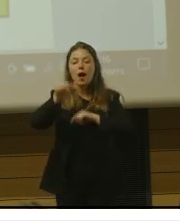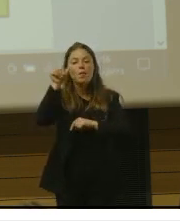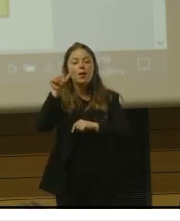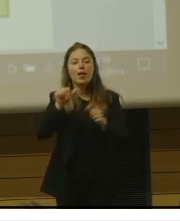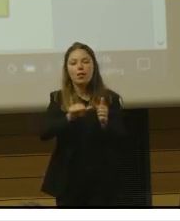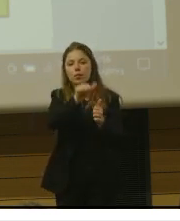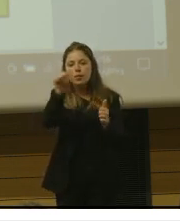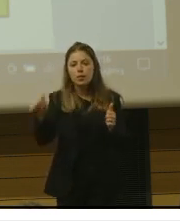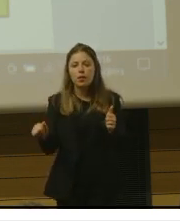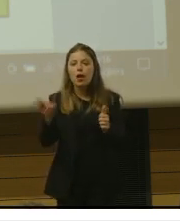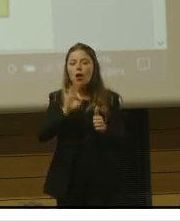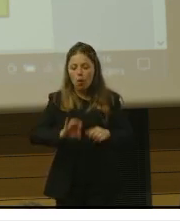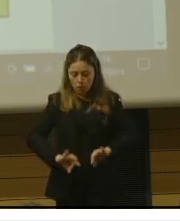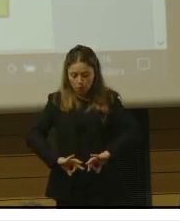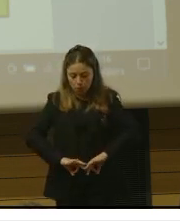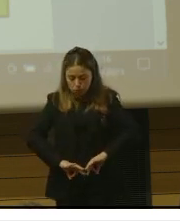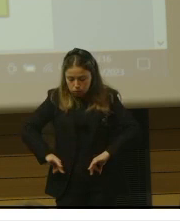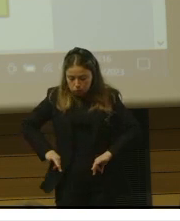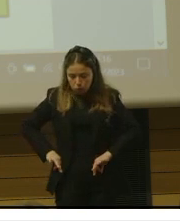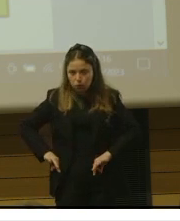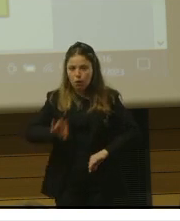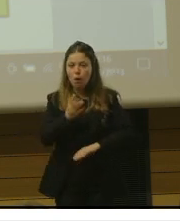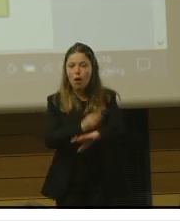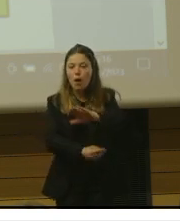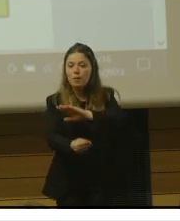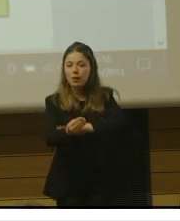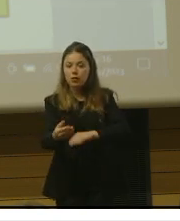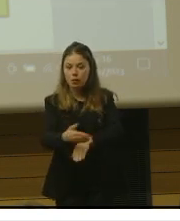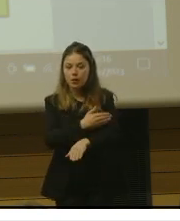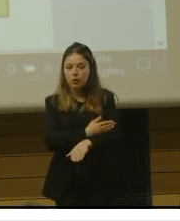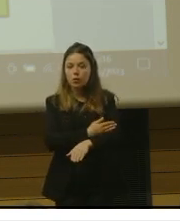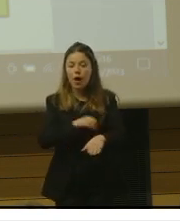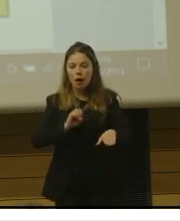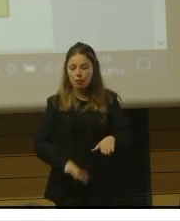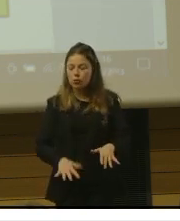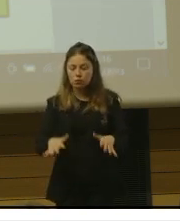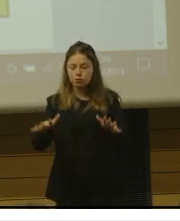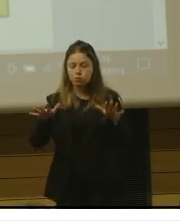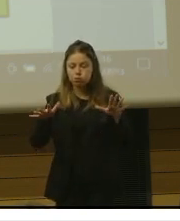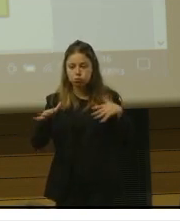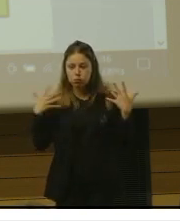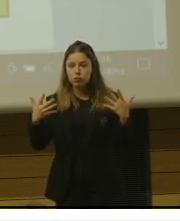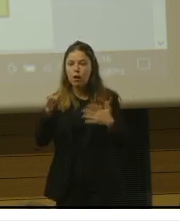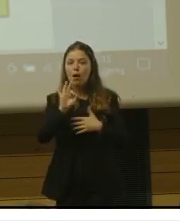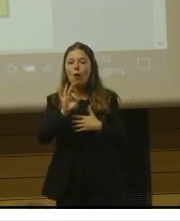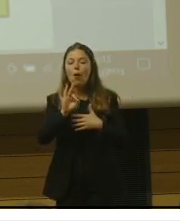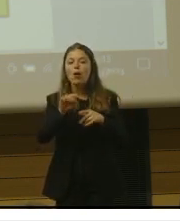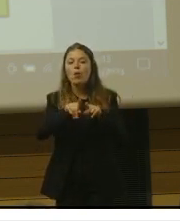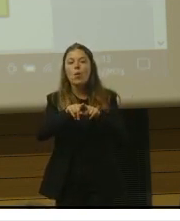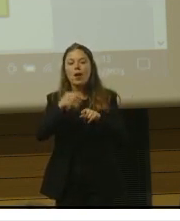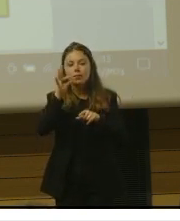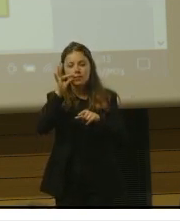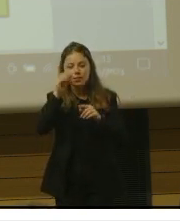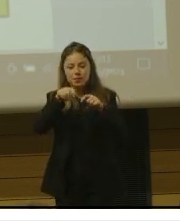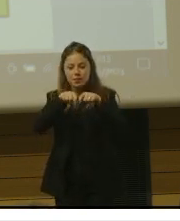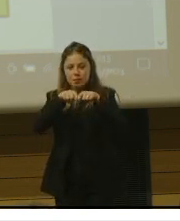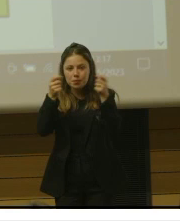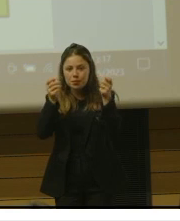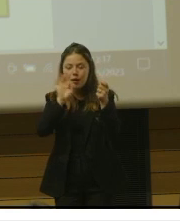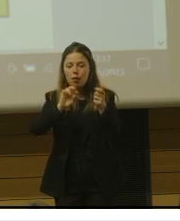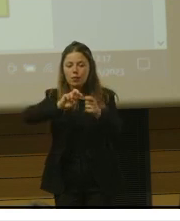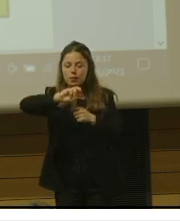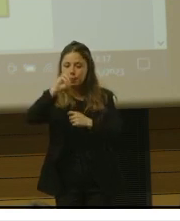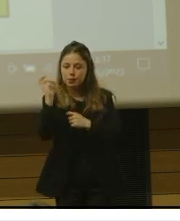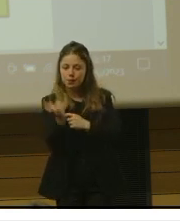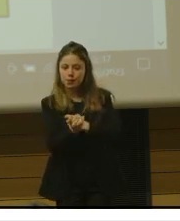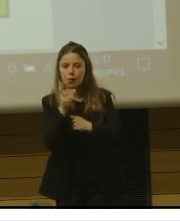embarazo ectópico, parto prematuro, aborto espontáneo, malformaciones como labio leporino, etcétera. Es como que, bueno, hay una evidencia